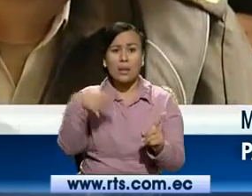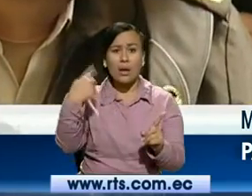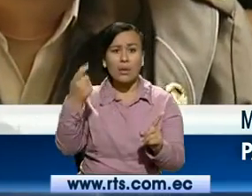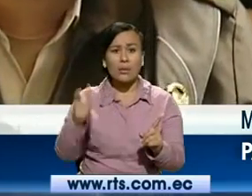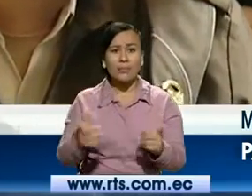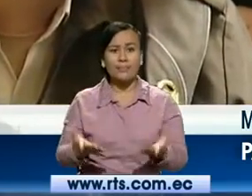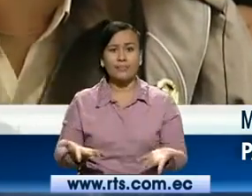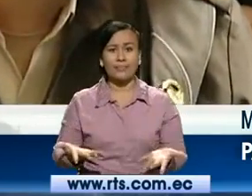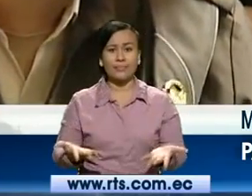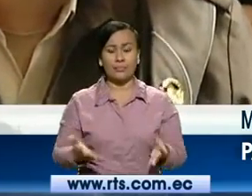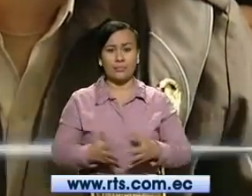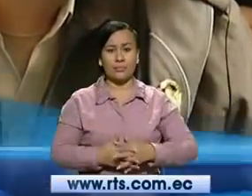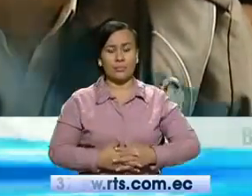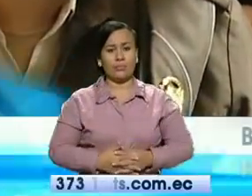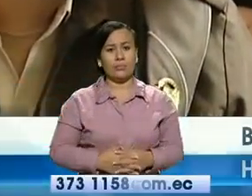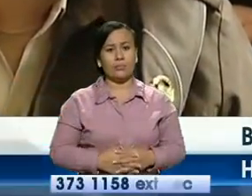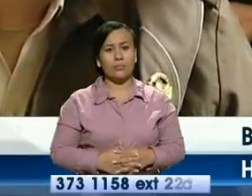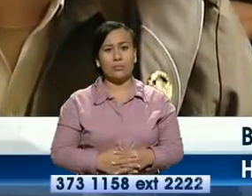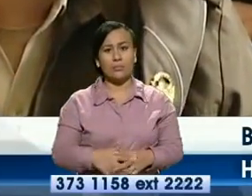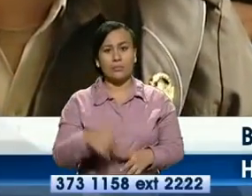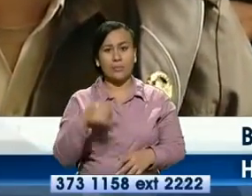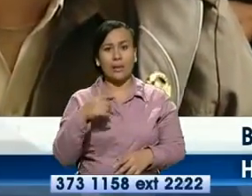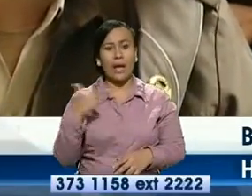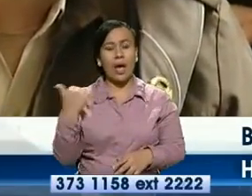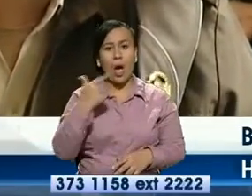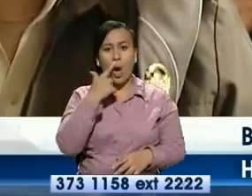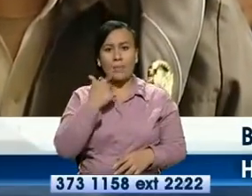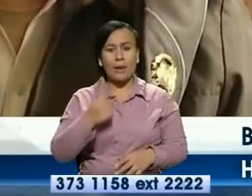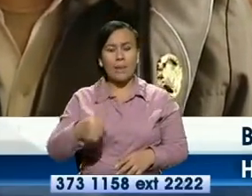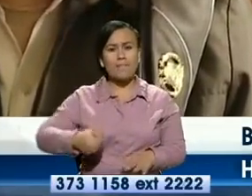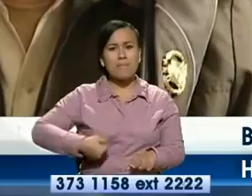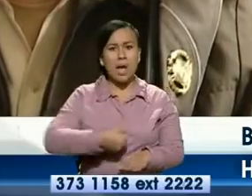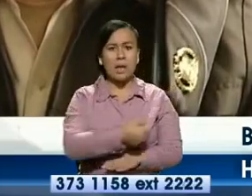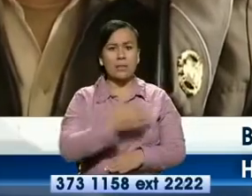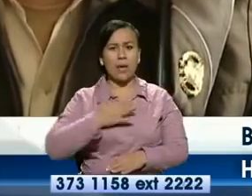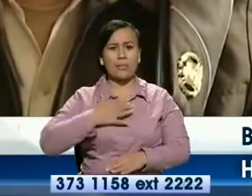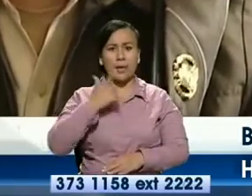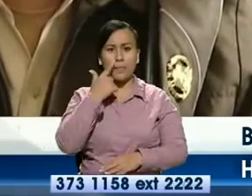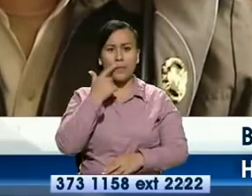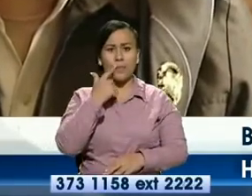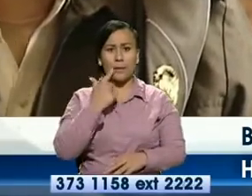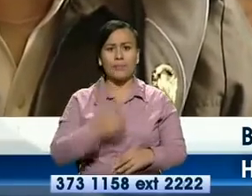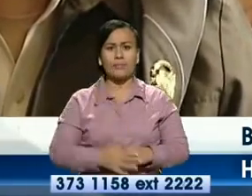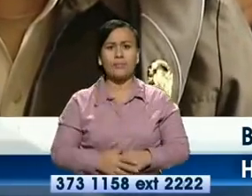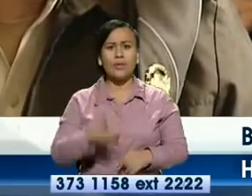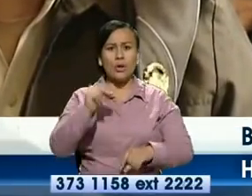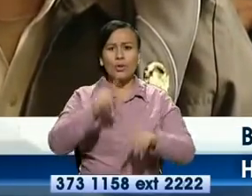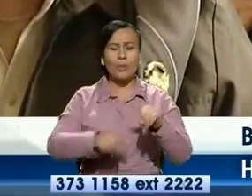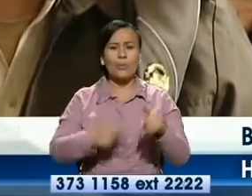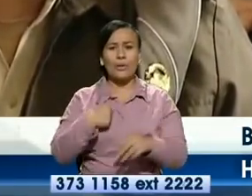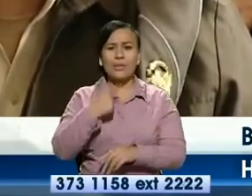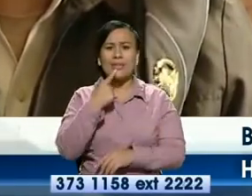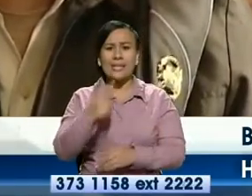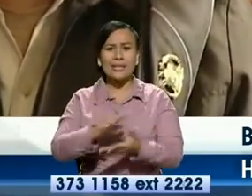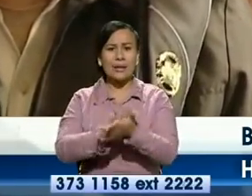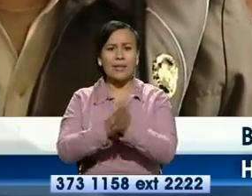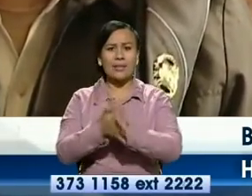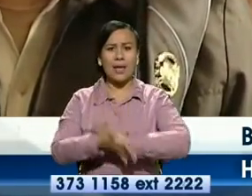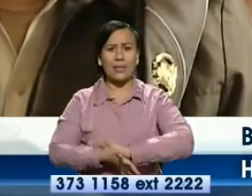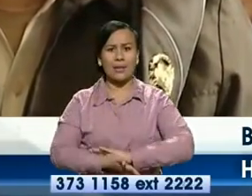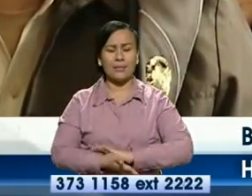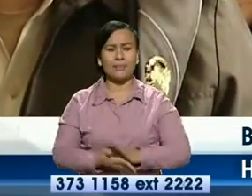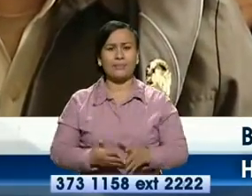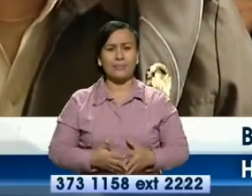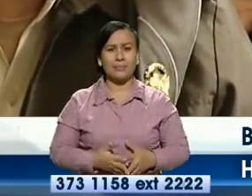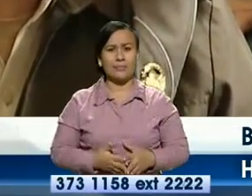un alma vengativa para decir que el asesino de mi padre no puedo decir nada que pueda hacerle daño contra él,